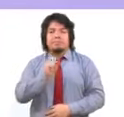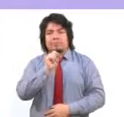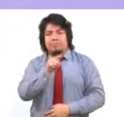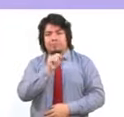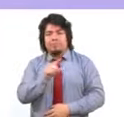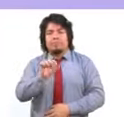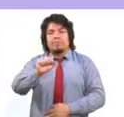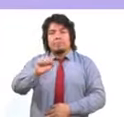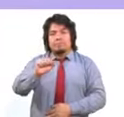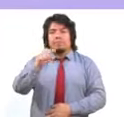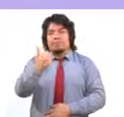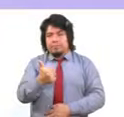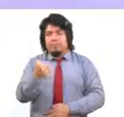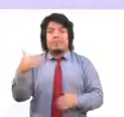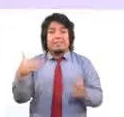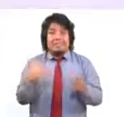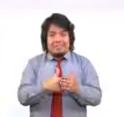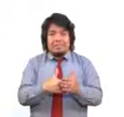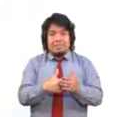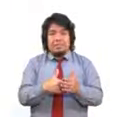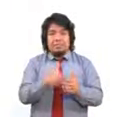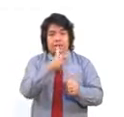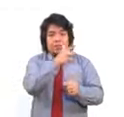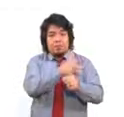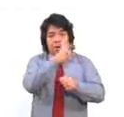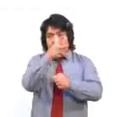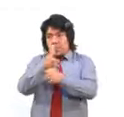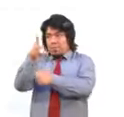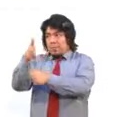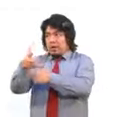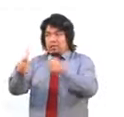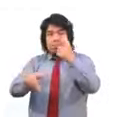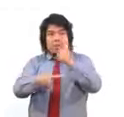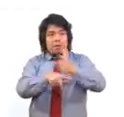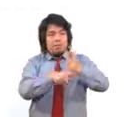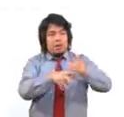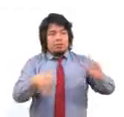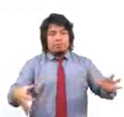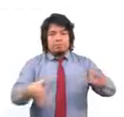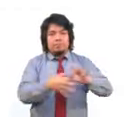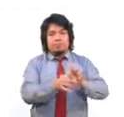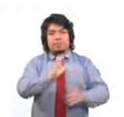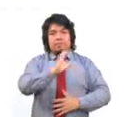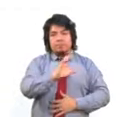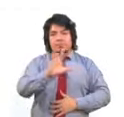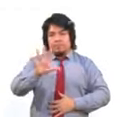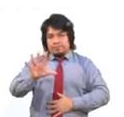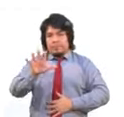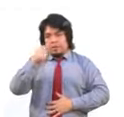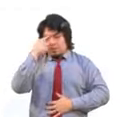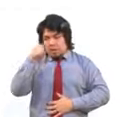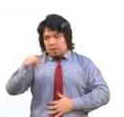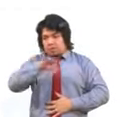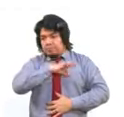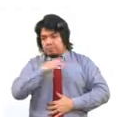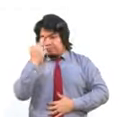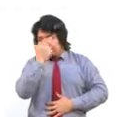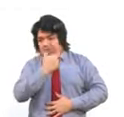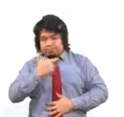son 66,000 cámaras de seguridad las que están conectadas al C5 para revisar cuáles son